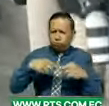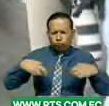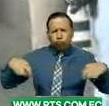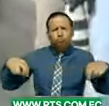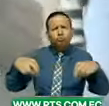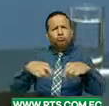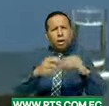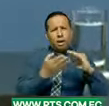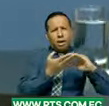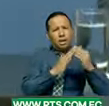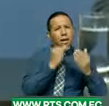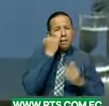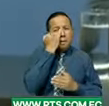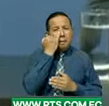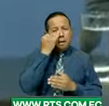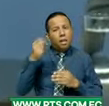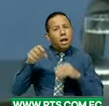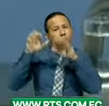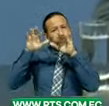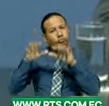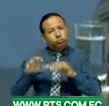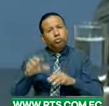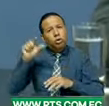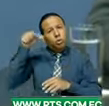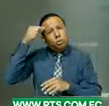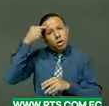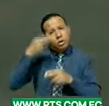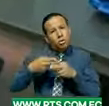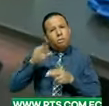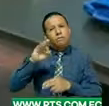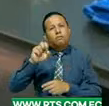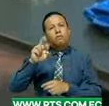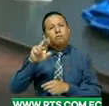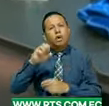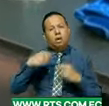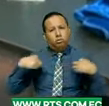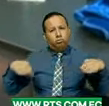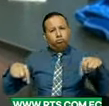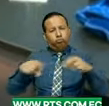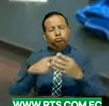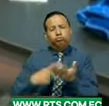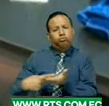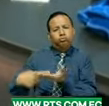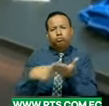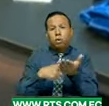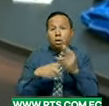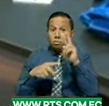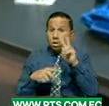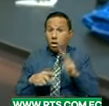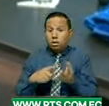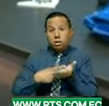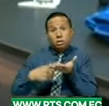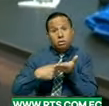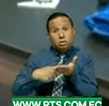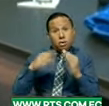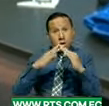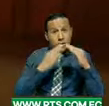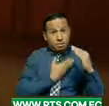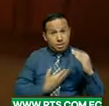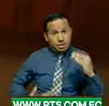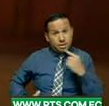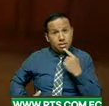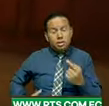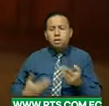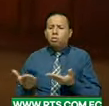movimiento indígena y el subsecretario de Gobernabilidad, Juan Manuel Fuertes. Este viernes en el Palacio de Carondelet, la invitación para canalizar un